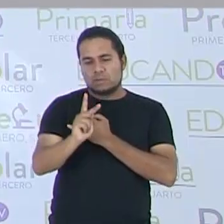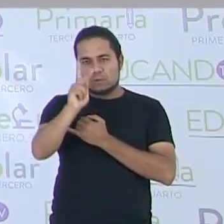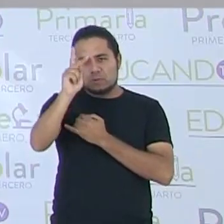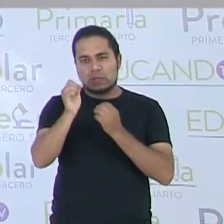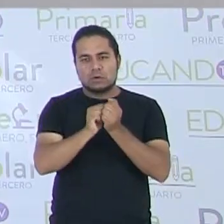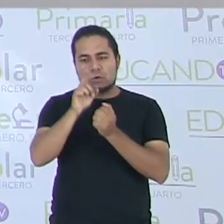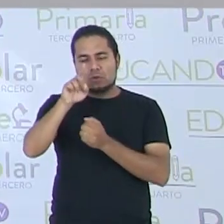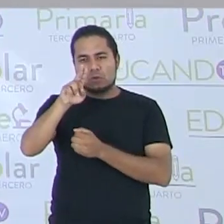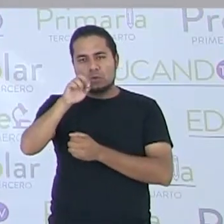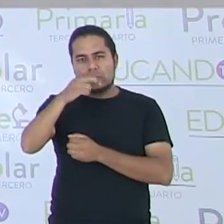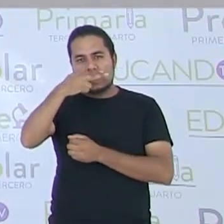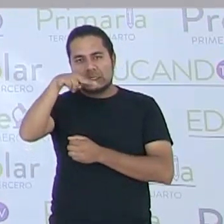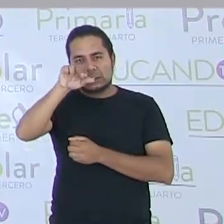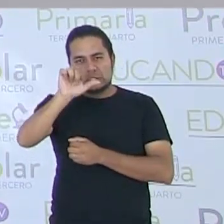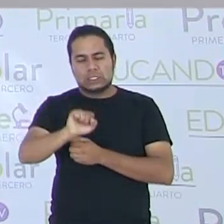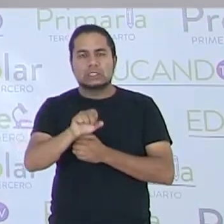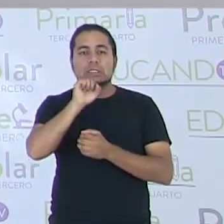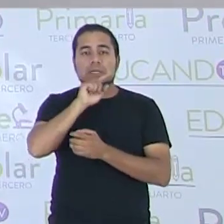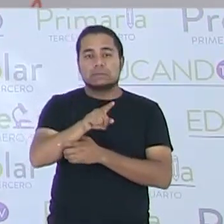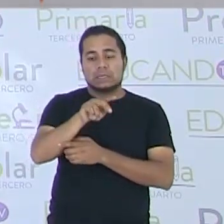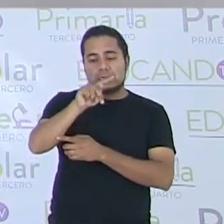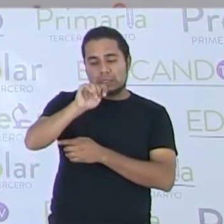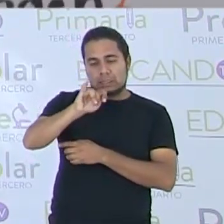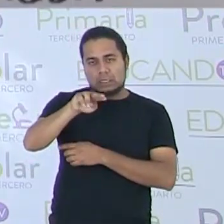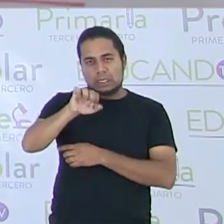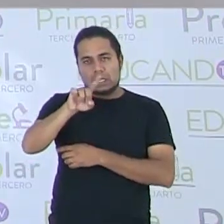Tienden rima con encienden.